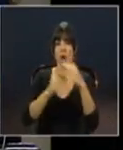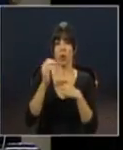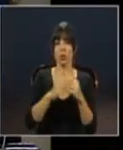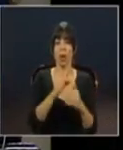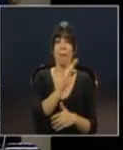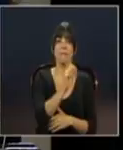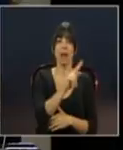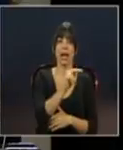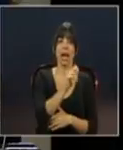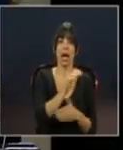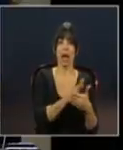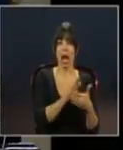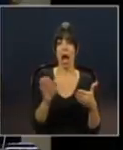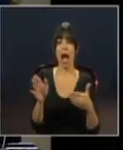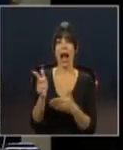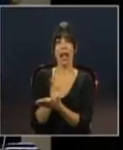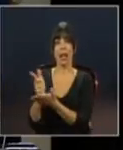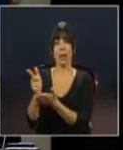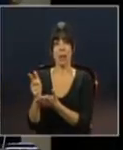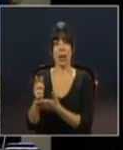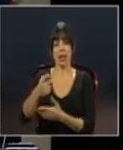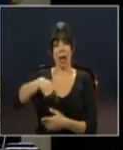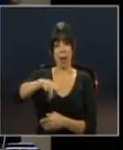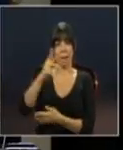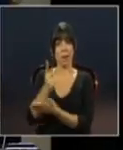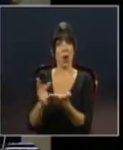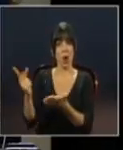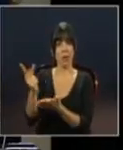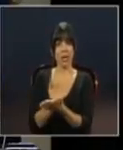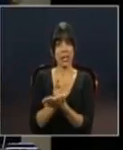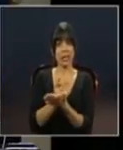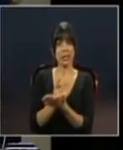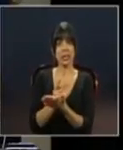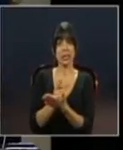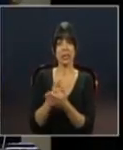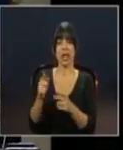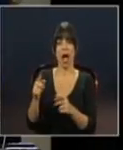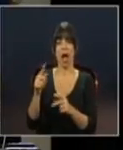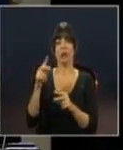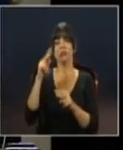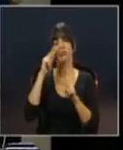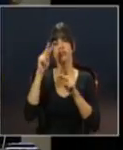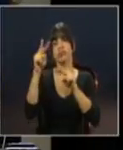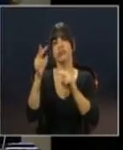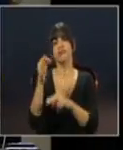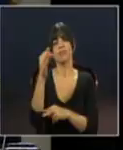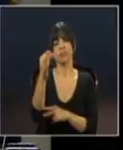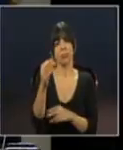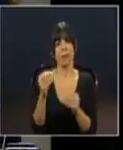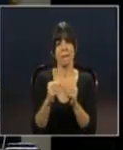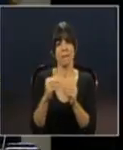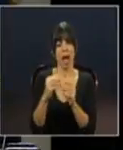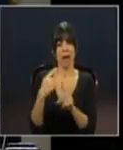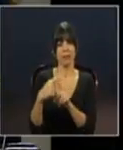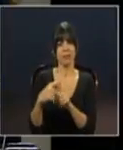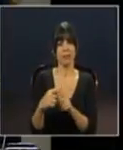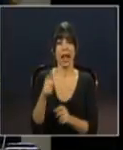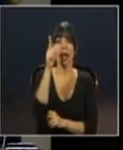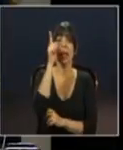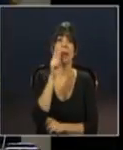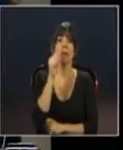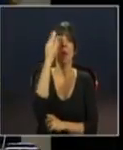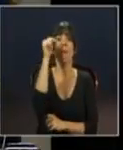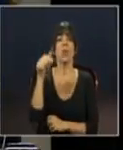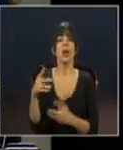Liberia. Estas provincias, sin embargo, están mirando mucho más lejos. Limón, porque